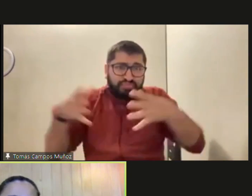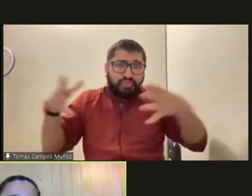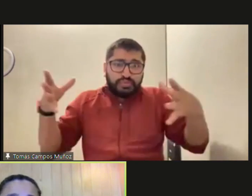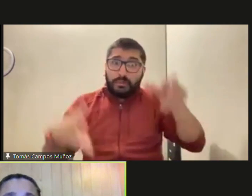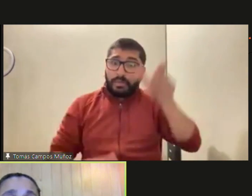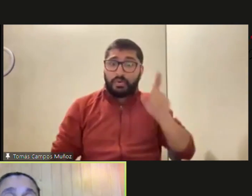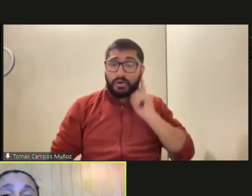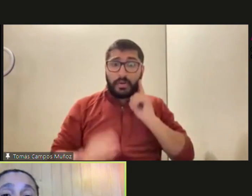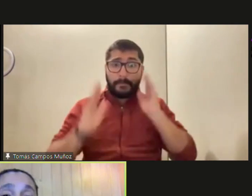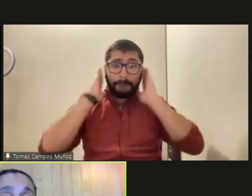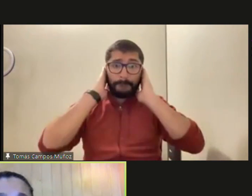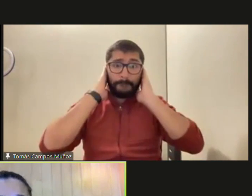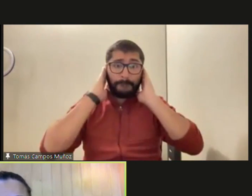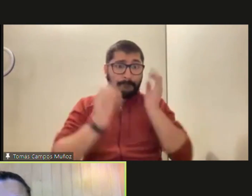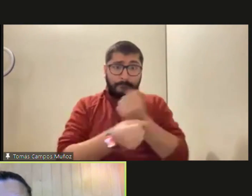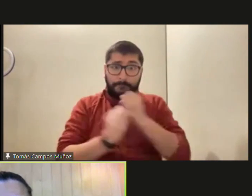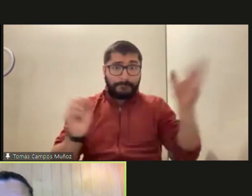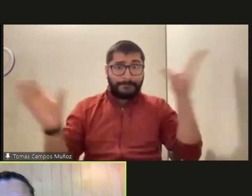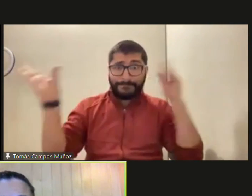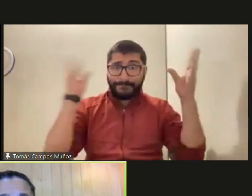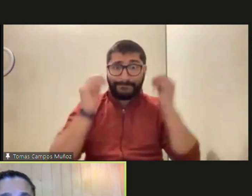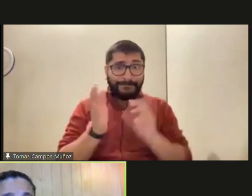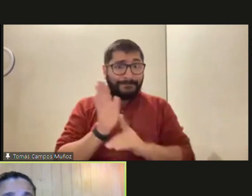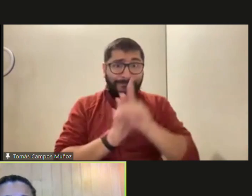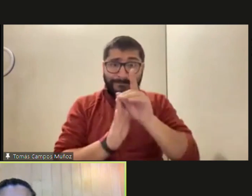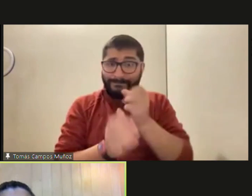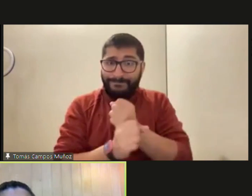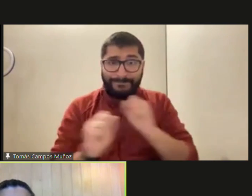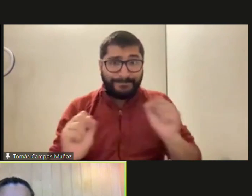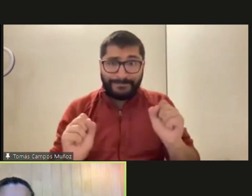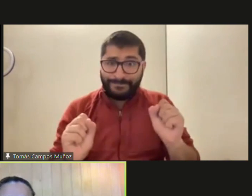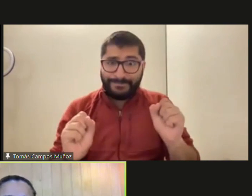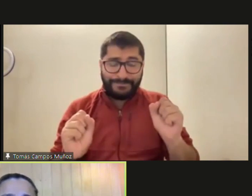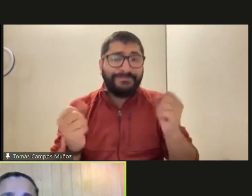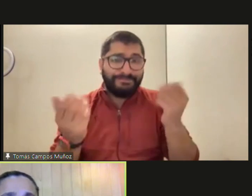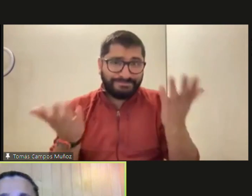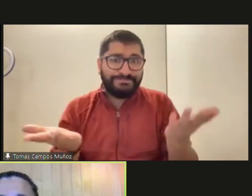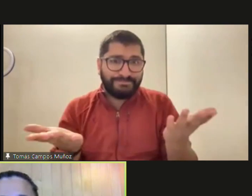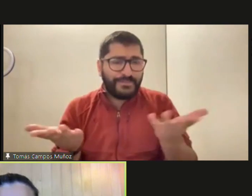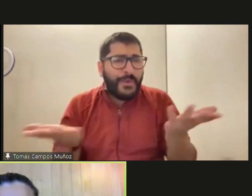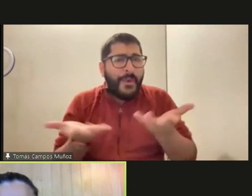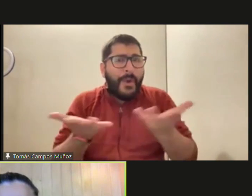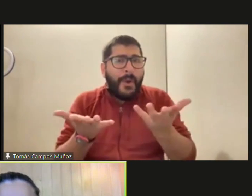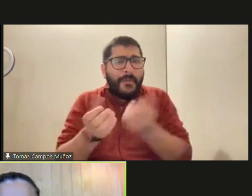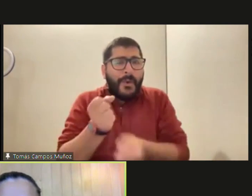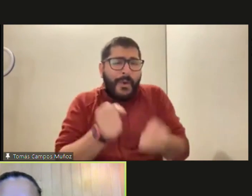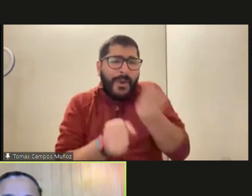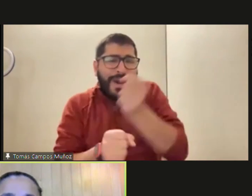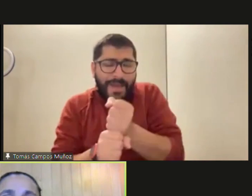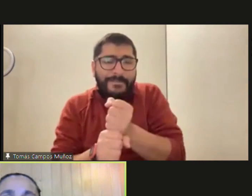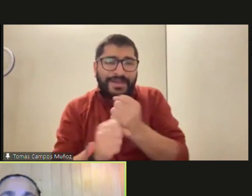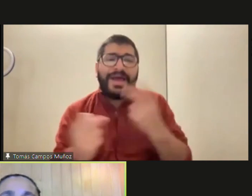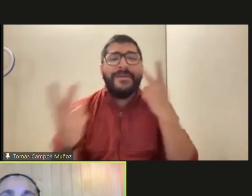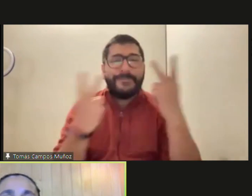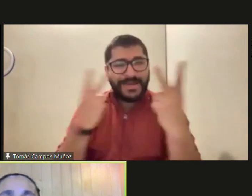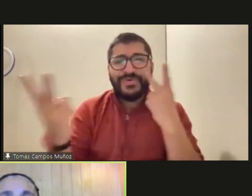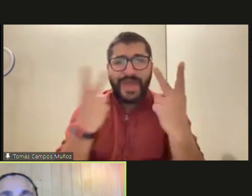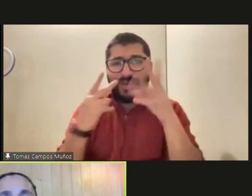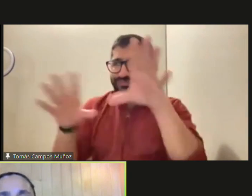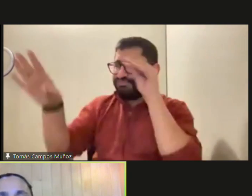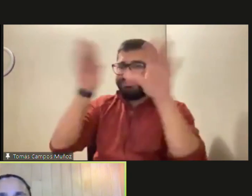información. Las personas necesitamos aprender, no tenemos información, no escuchamos. Entonces,